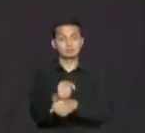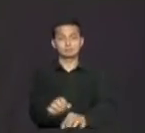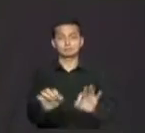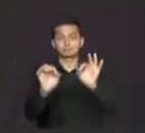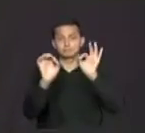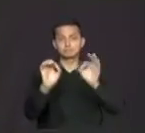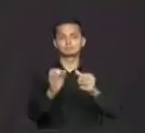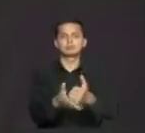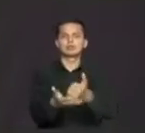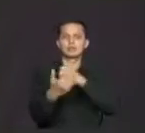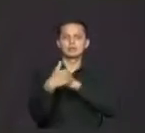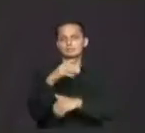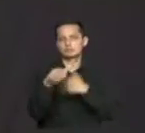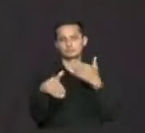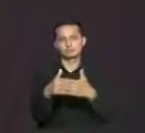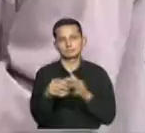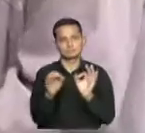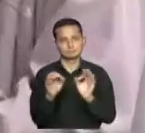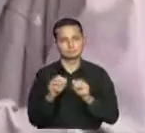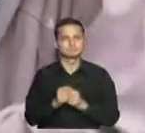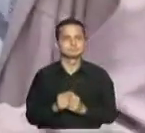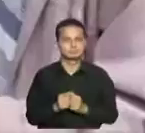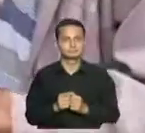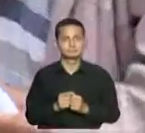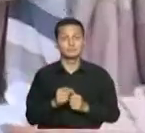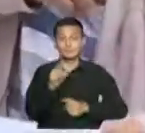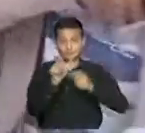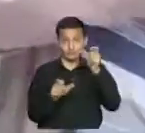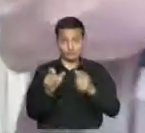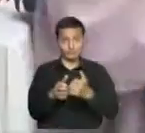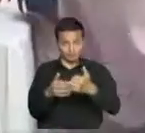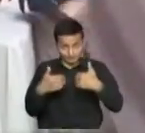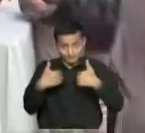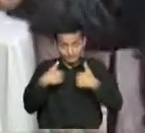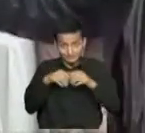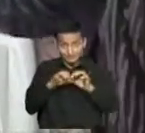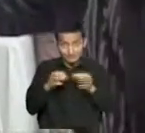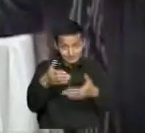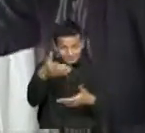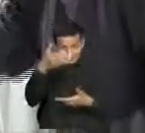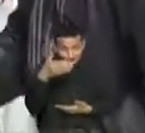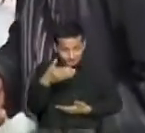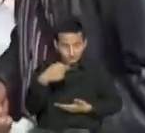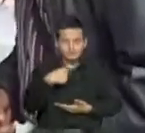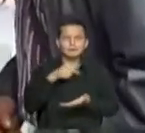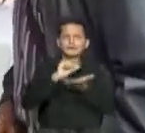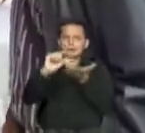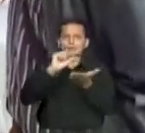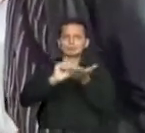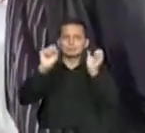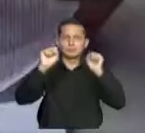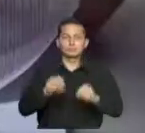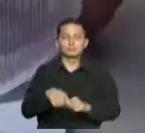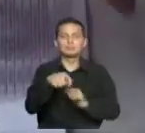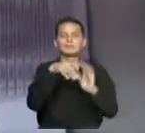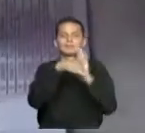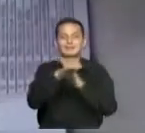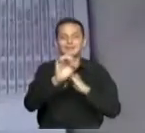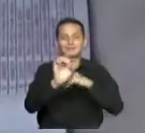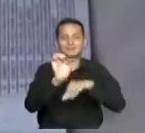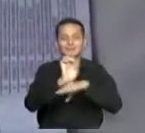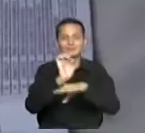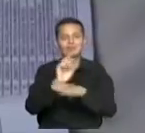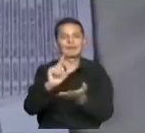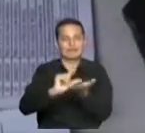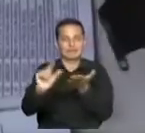hecha hacia el beneficio de nosotros. Los beneficiarios ahora podrán acceder sin problemas a los créditos que ofrece Banecuador.